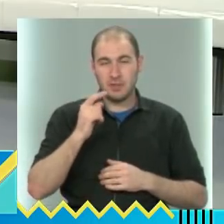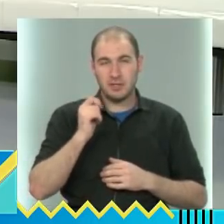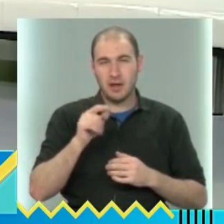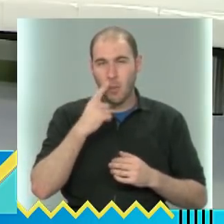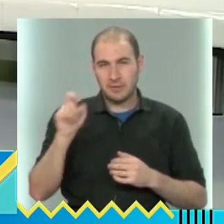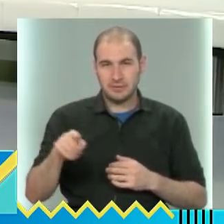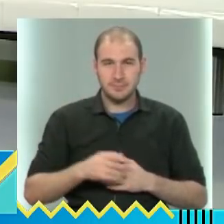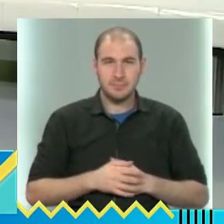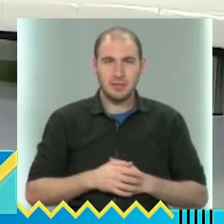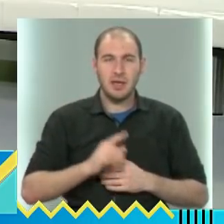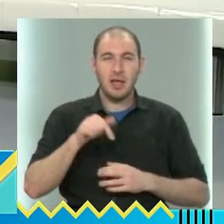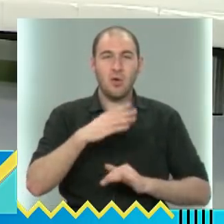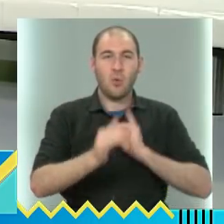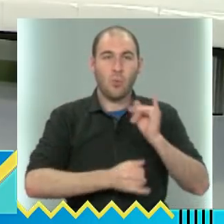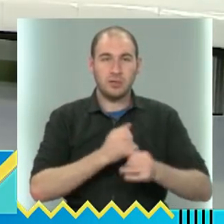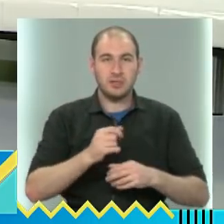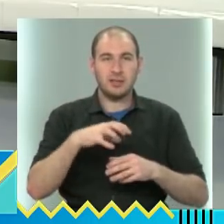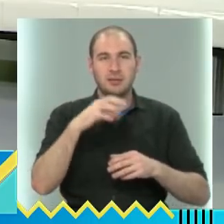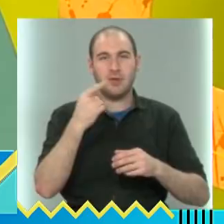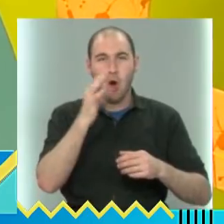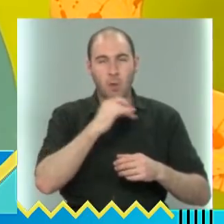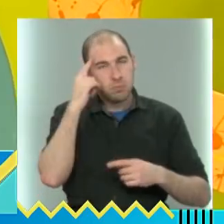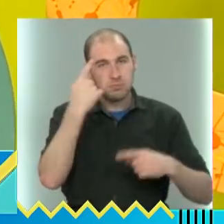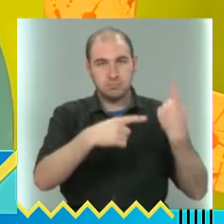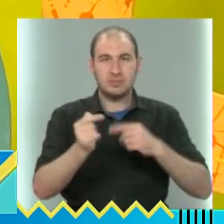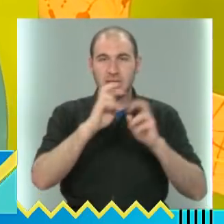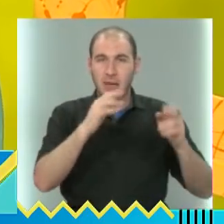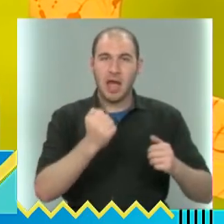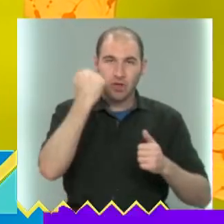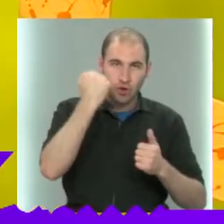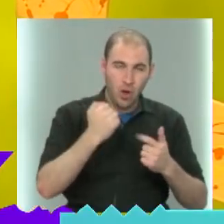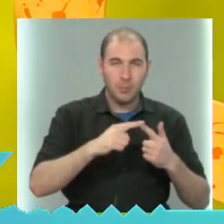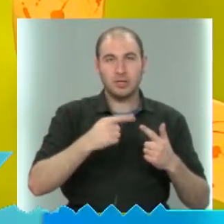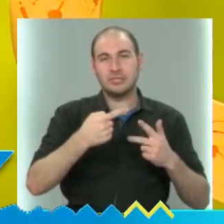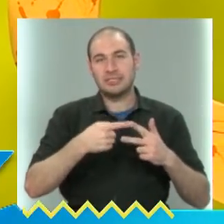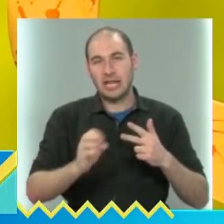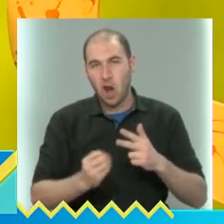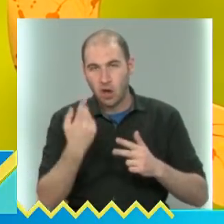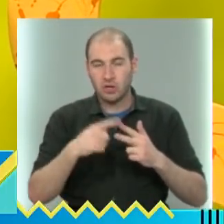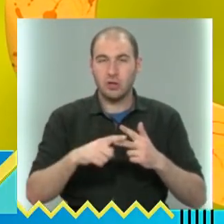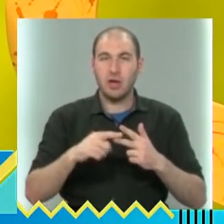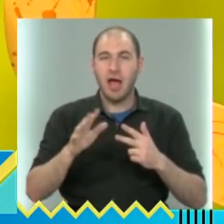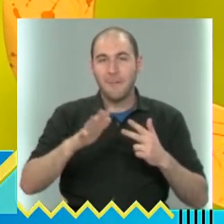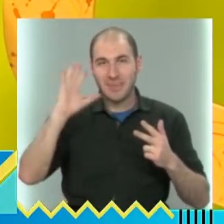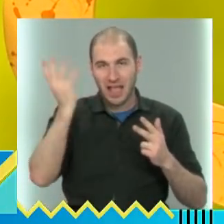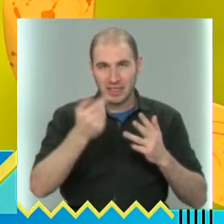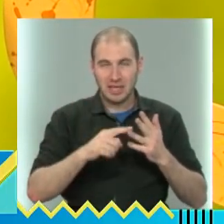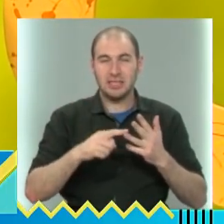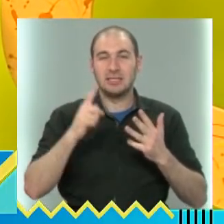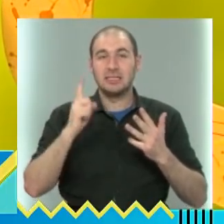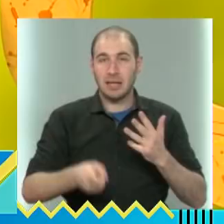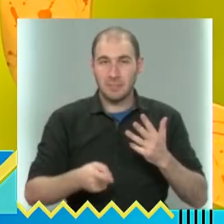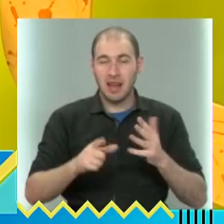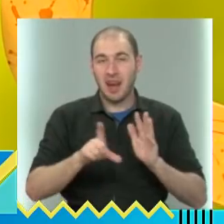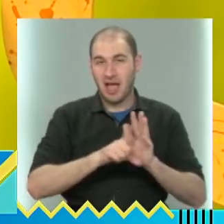digamos. Esto hay que abordarlo desde todos los puntos de vista, desde los puntos de vista económicos, desde el punto de vista tecnológico, desde el punto de vista ambiental y desde el punto